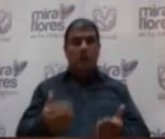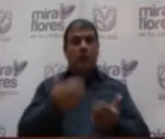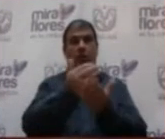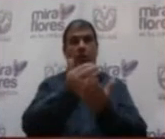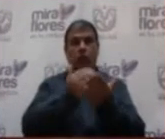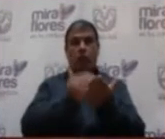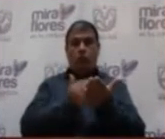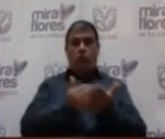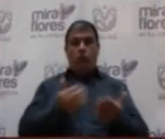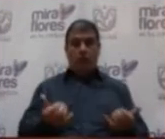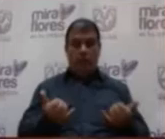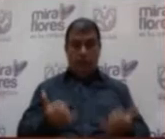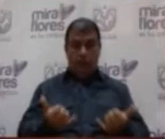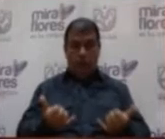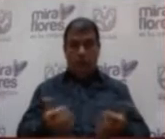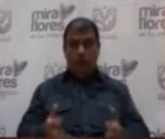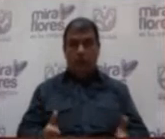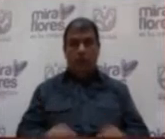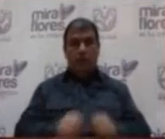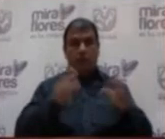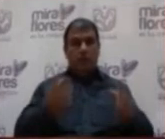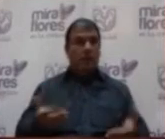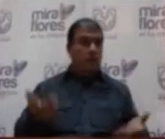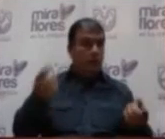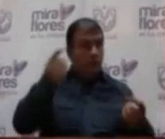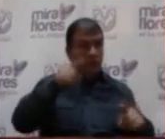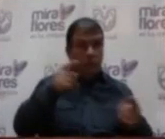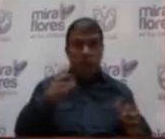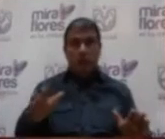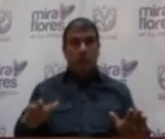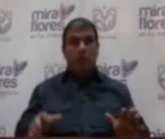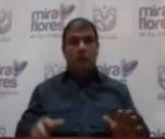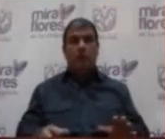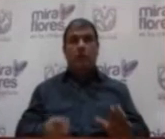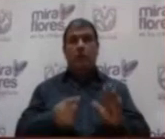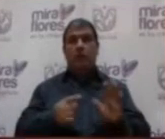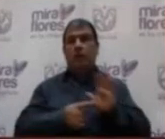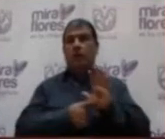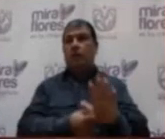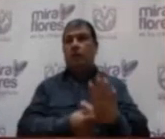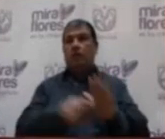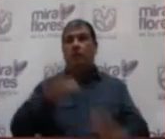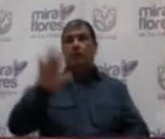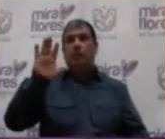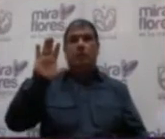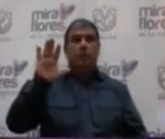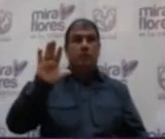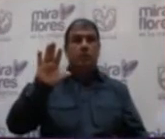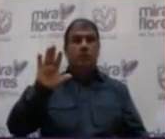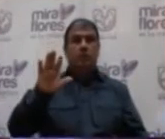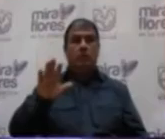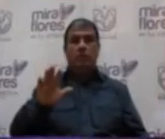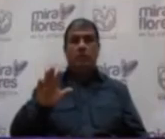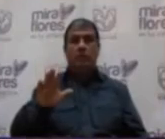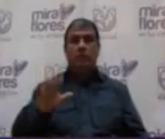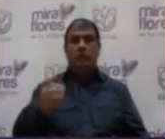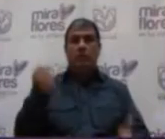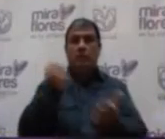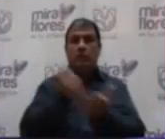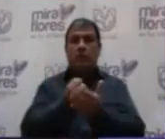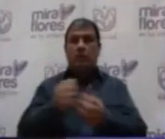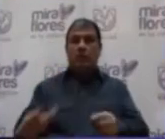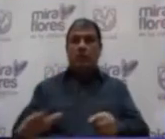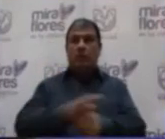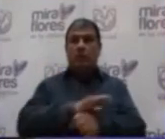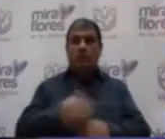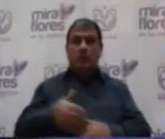la orden del día. Si hay unanimidad, lo hacemos así. Aquellos que estén de acuerdo, si no se expresaron en señal de conformidad, se ha aprobado por unanimidad,